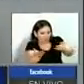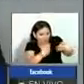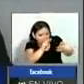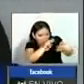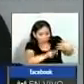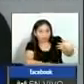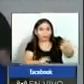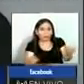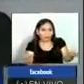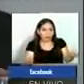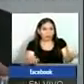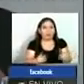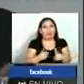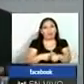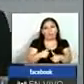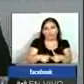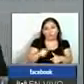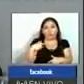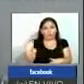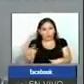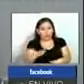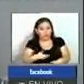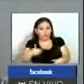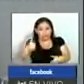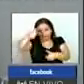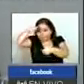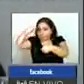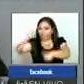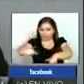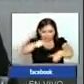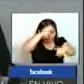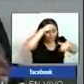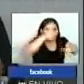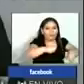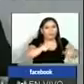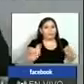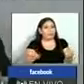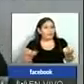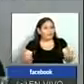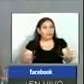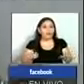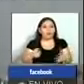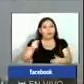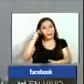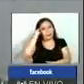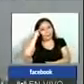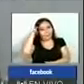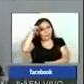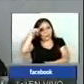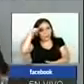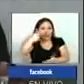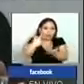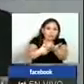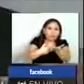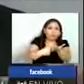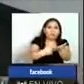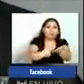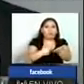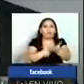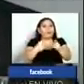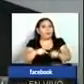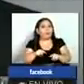haber restricciones Entonces Es de que nos pongamos De acuerdo Nuevamente Es de que Se analice Se discuta Pero